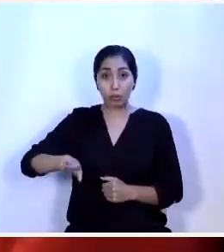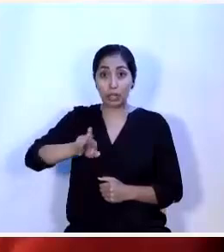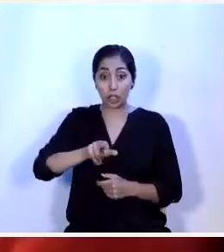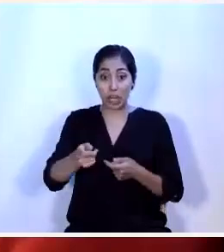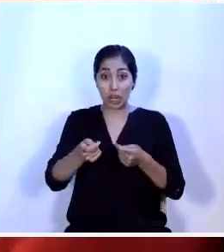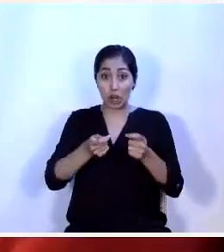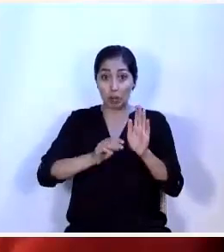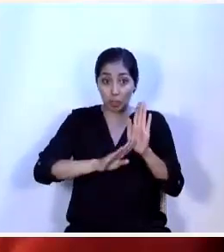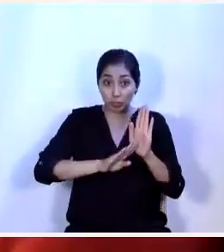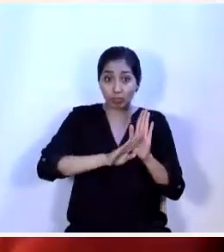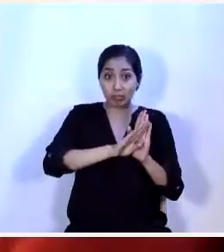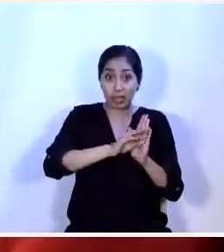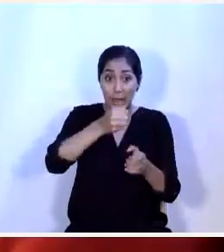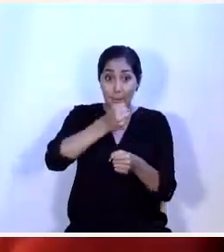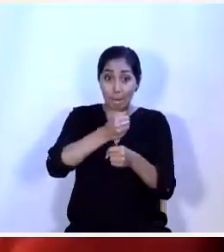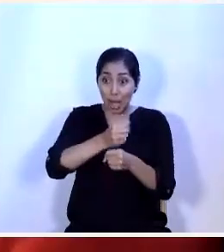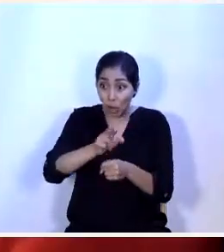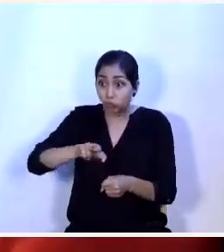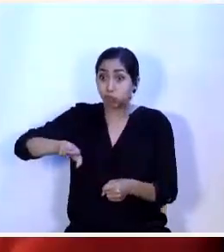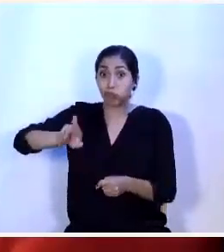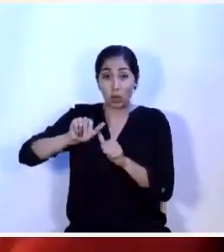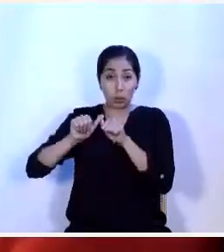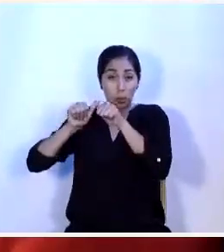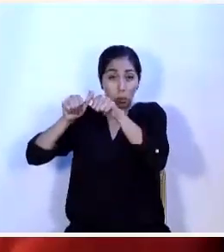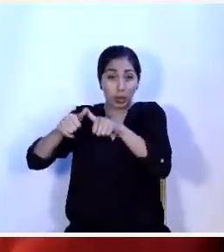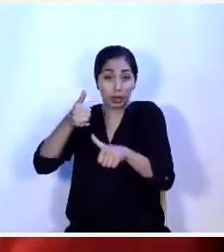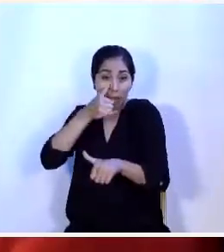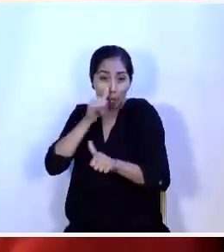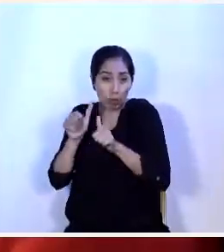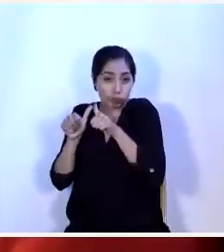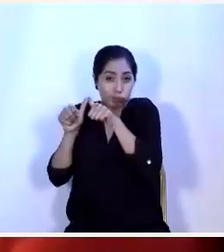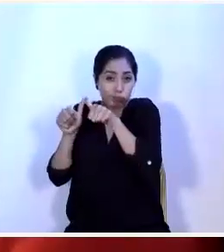de empleos sean sostenibles en el tiempo,